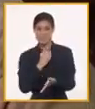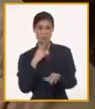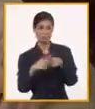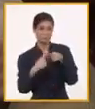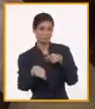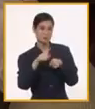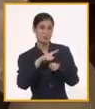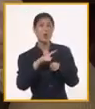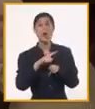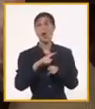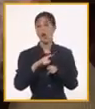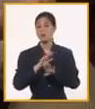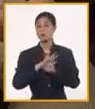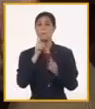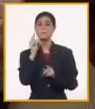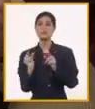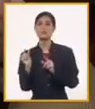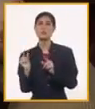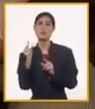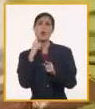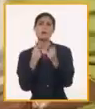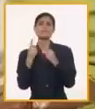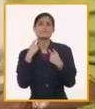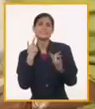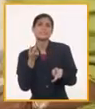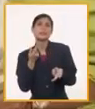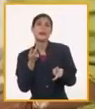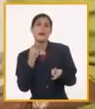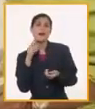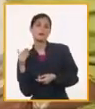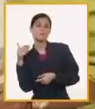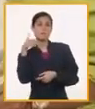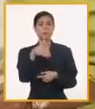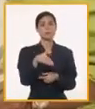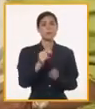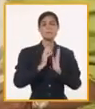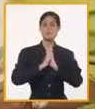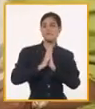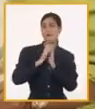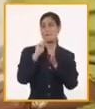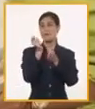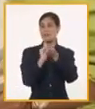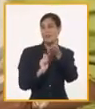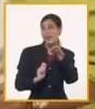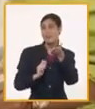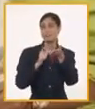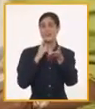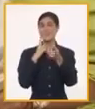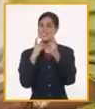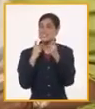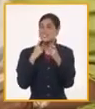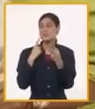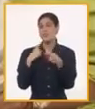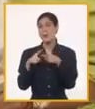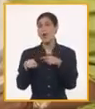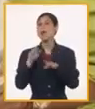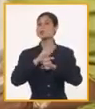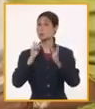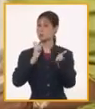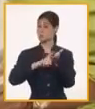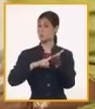venían a hablar con él para que él le hiciera una carta. Puede decirse que de su padre aprendió honestidad